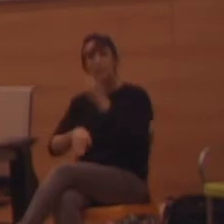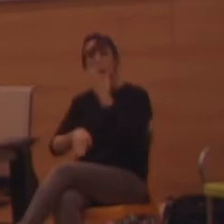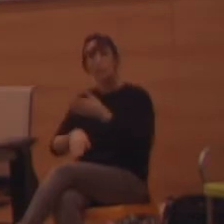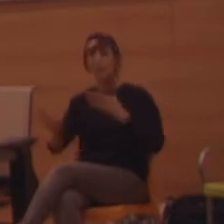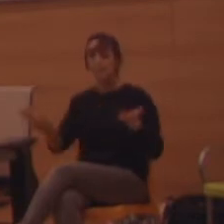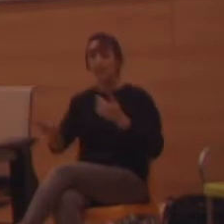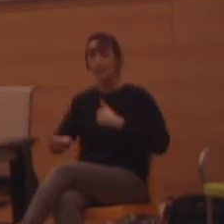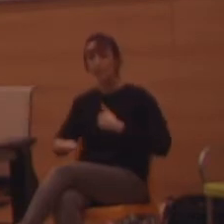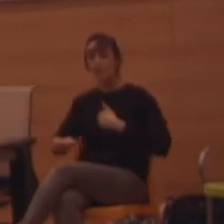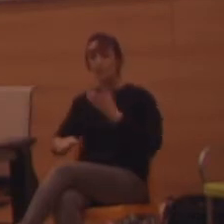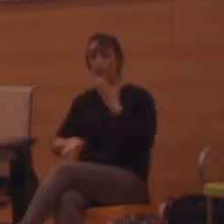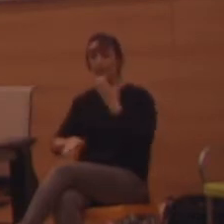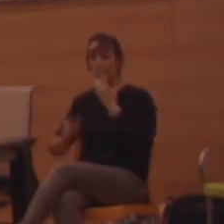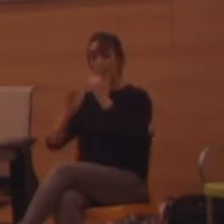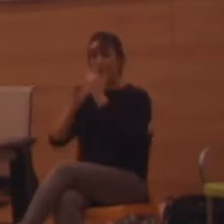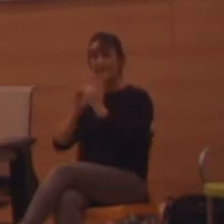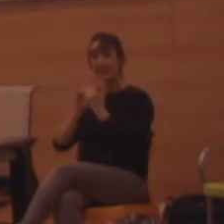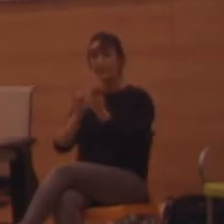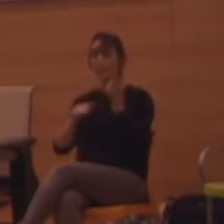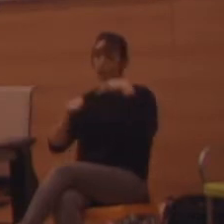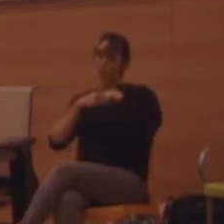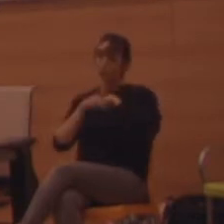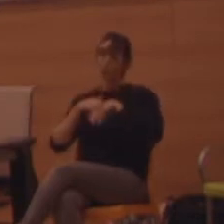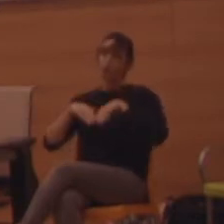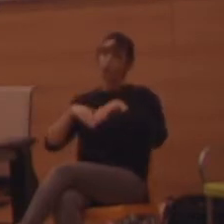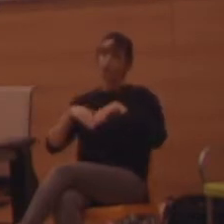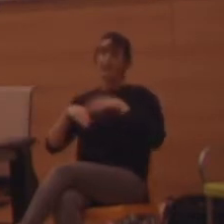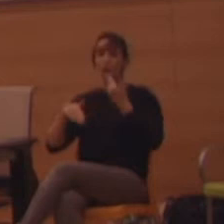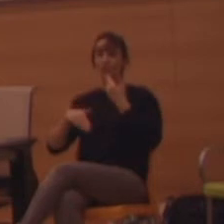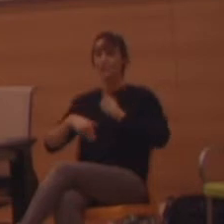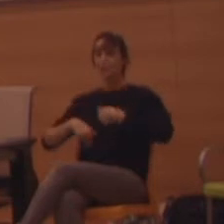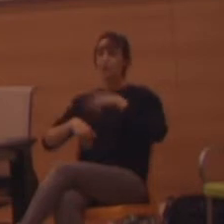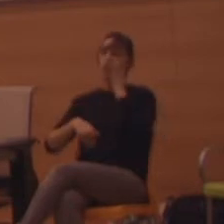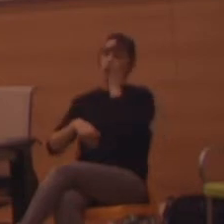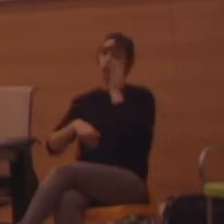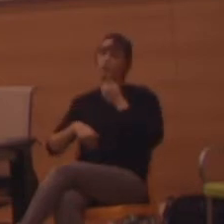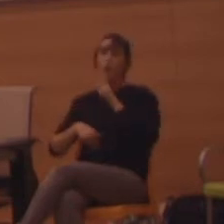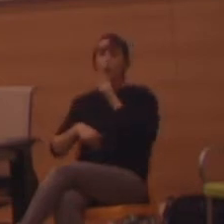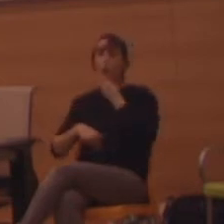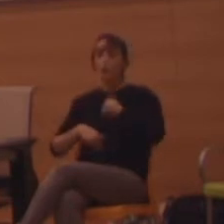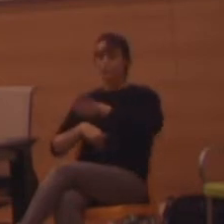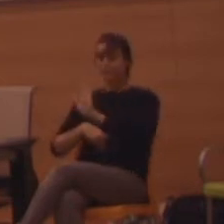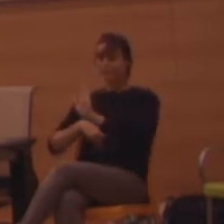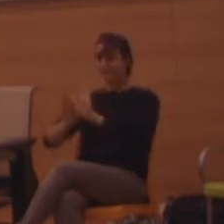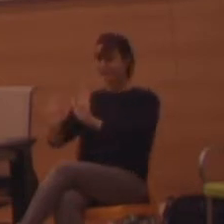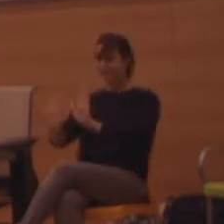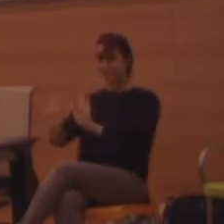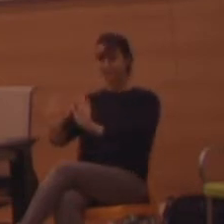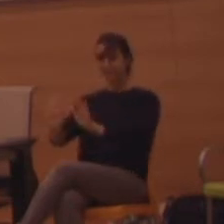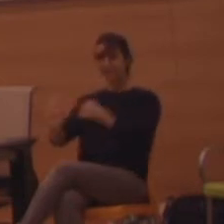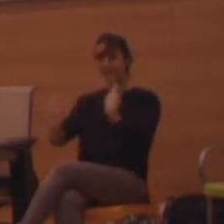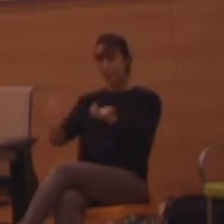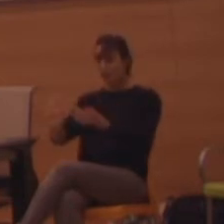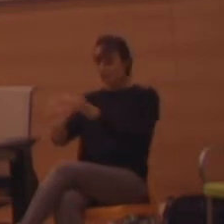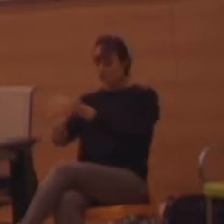costumbre que dormimos en las camas. Y al dormir en las camas solimos dormir con los pies hacia arriba. Entonces, como consecuencia de ello, a través de las vainas